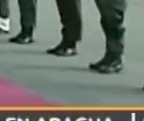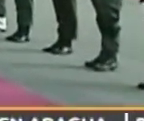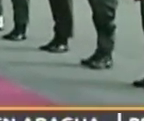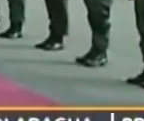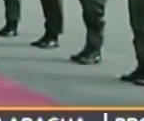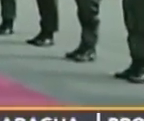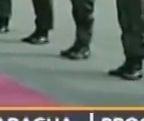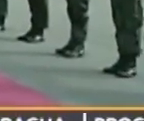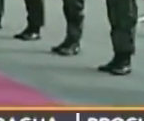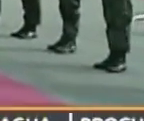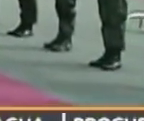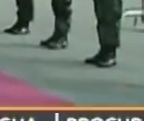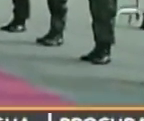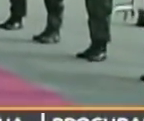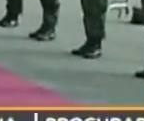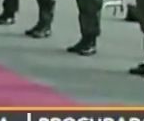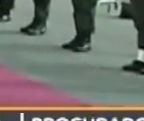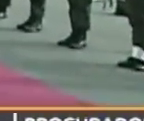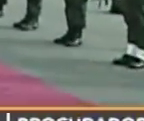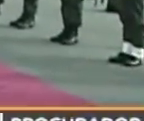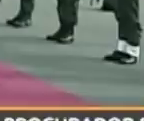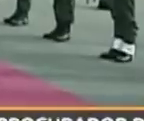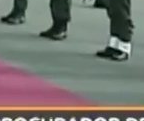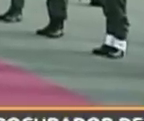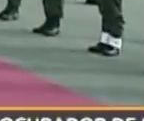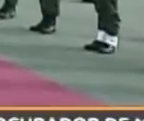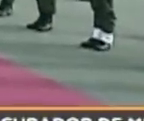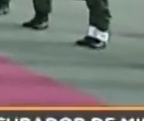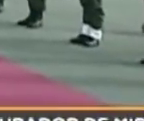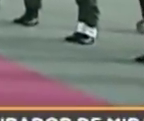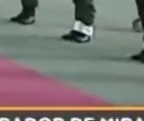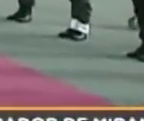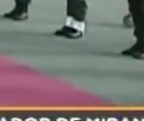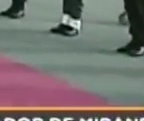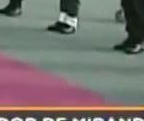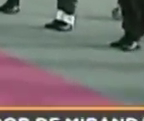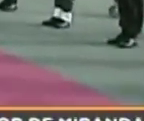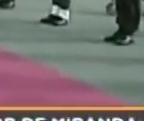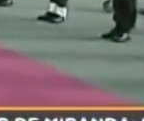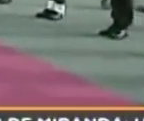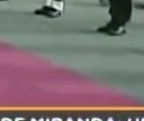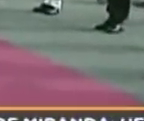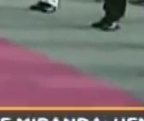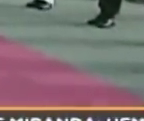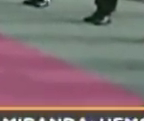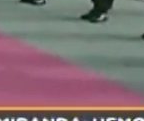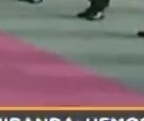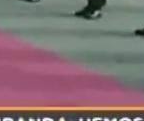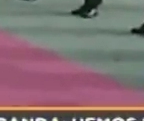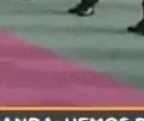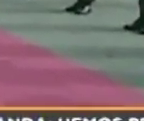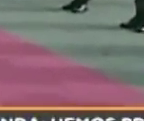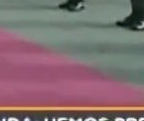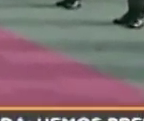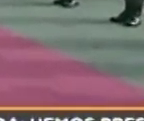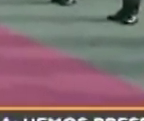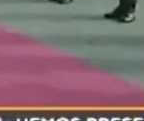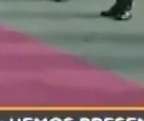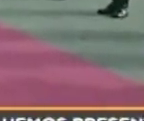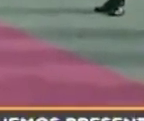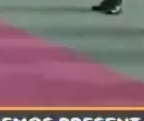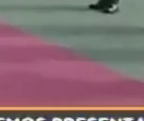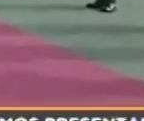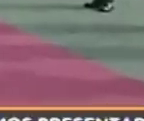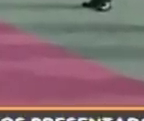la primera visita oficial con el nuevo mandatario de la República de Cuba. Recordemos que las relaciones bilaterales de hermandad